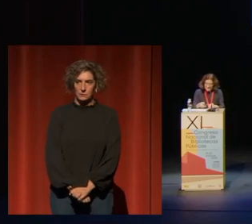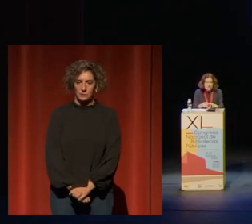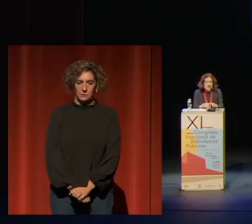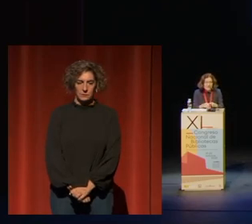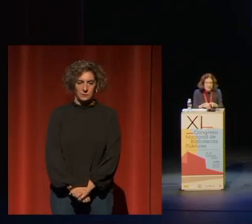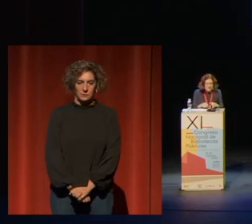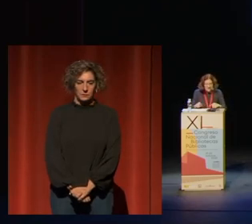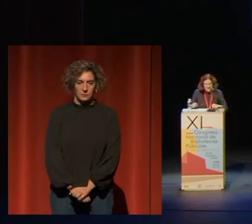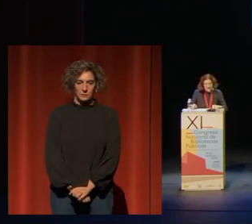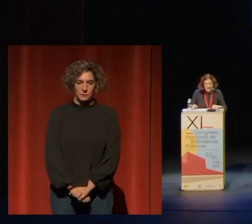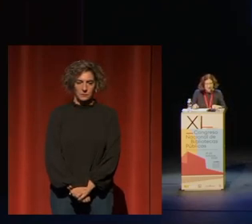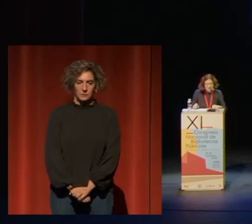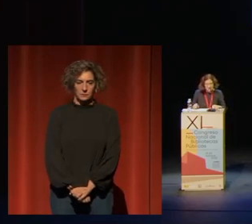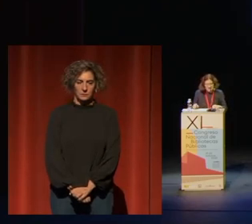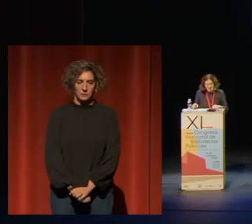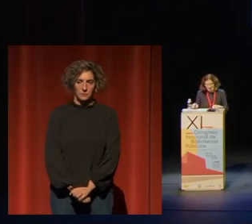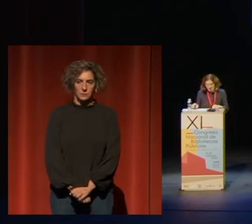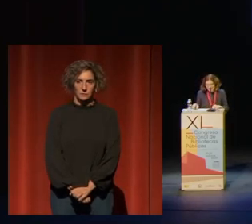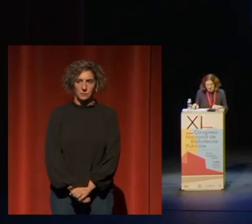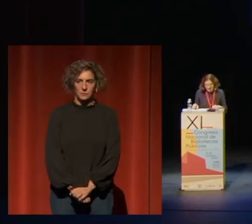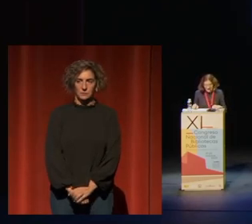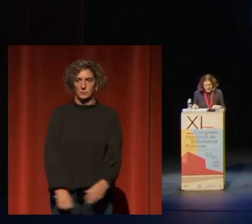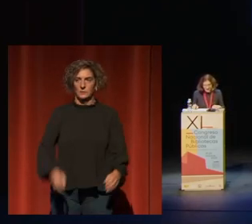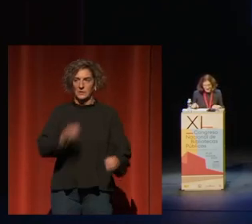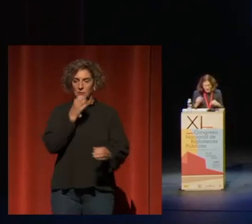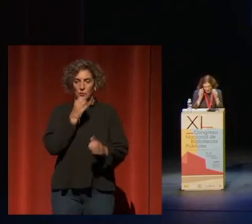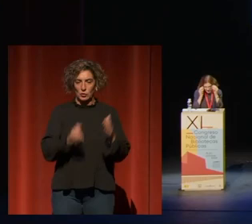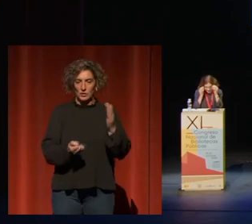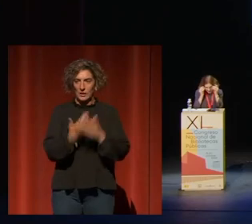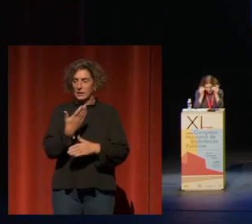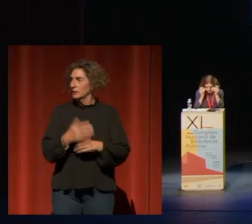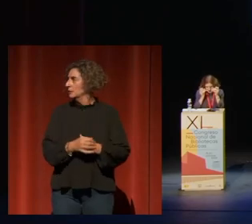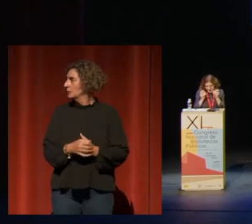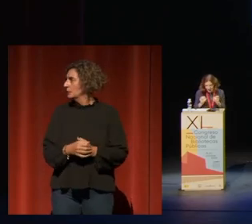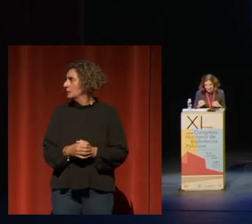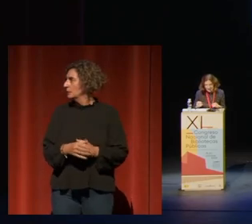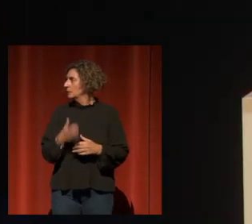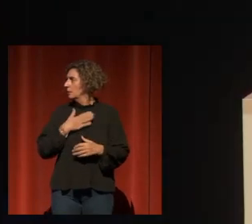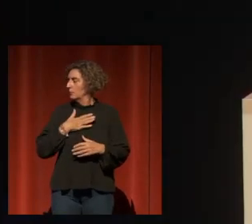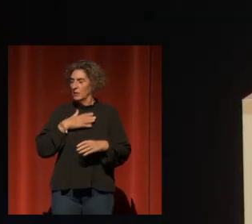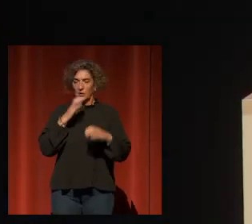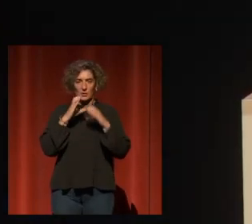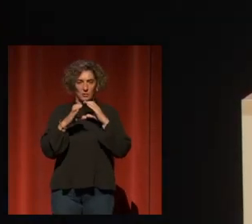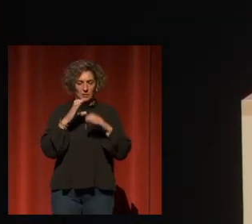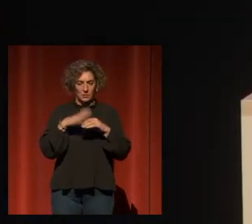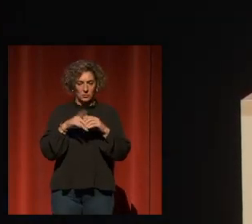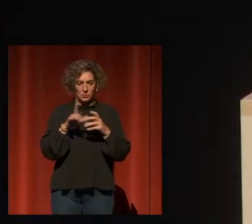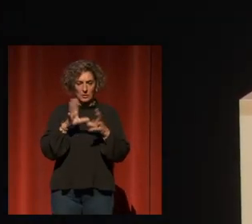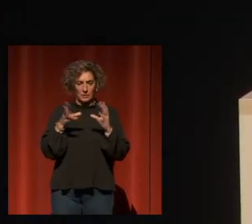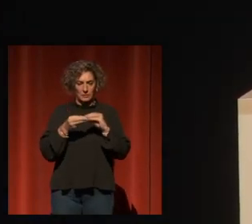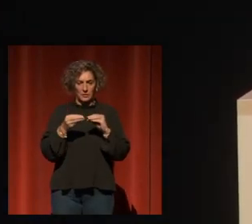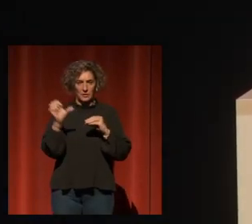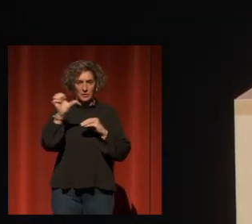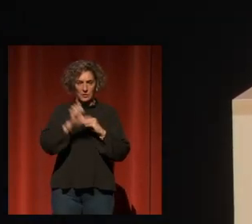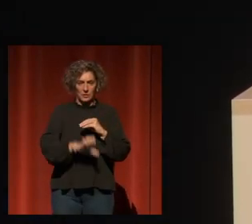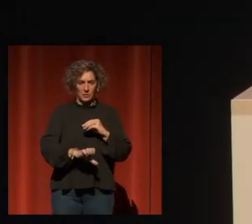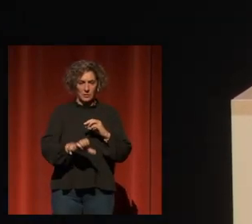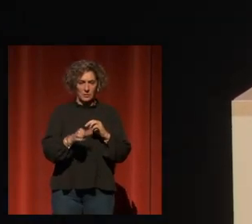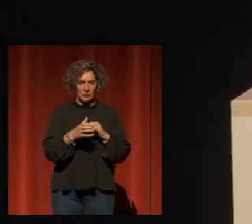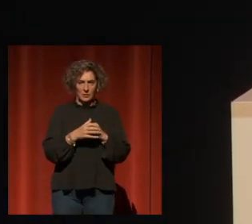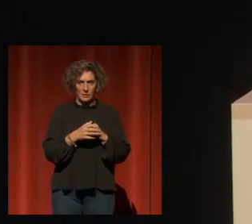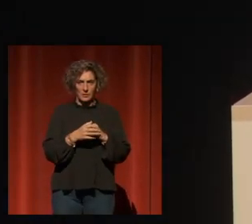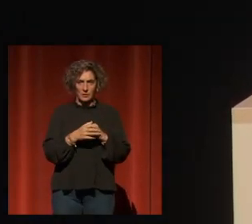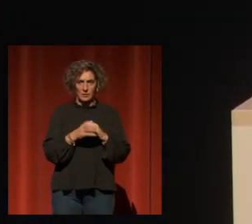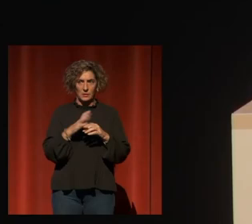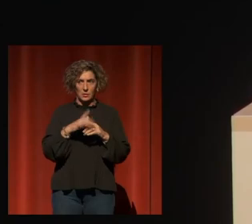Jesús muchas gracias Buenos días mi comunicación son las actues en Europa relacionadas con